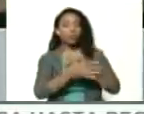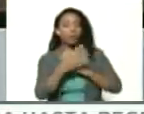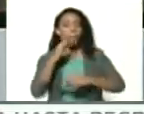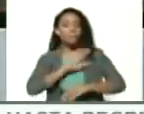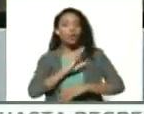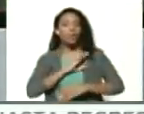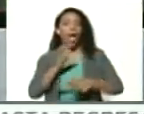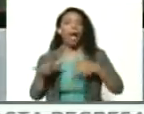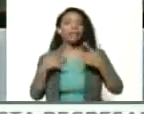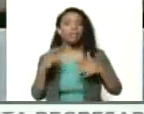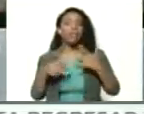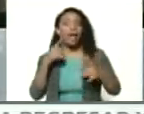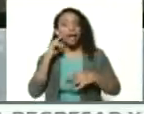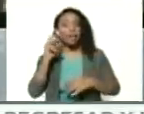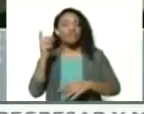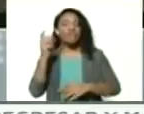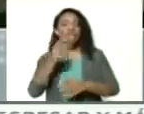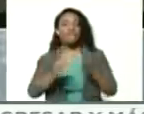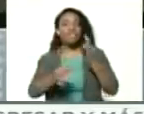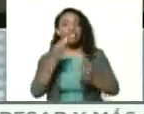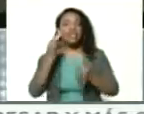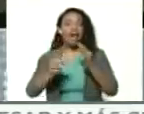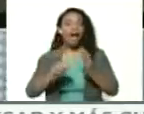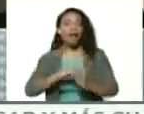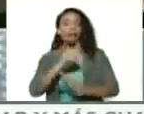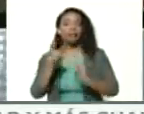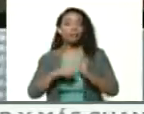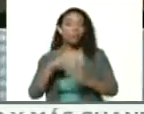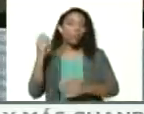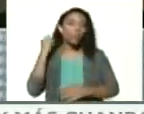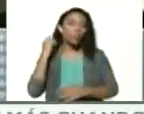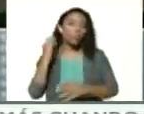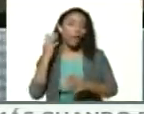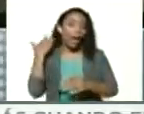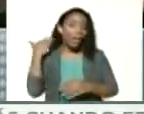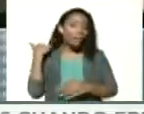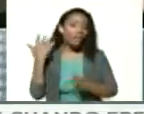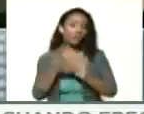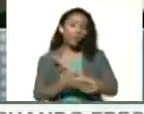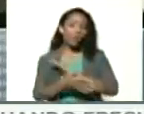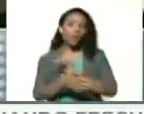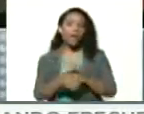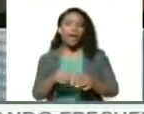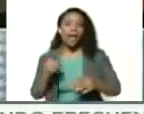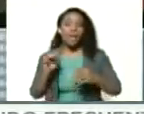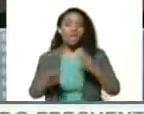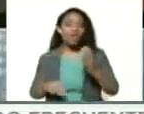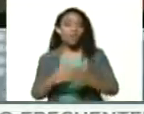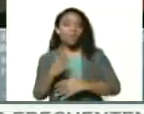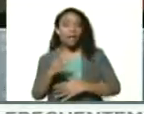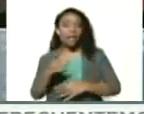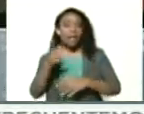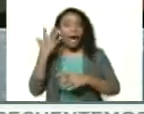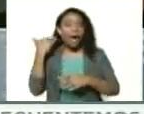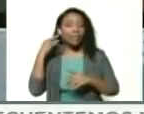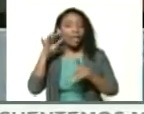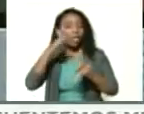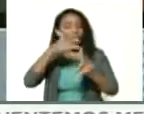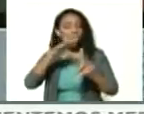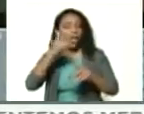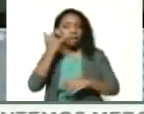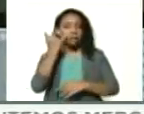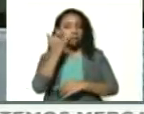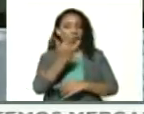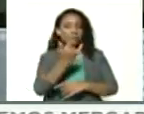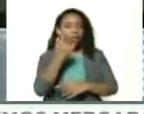del fiscal general entonces, Isaías Rodríguez. ¿Fue fundamental? Fue fundamental al engañar incluso a los medios al